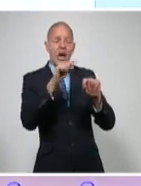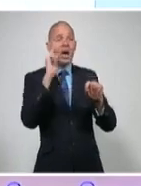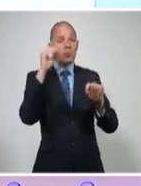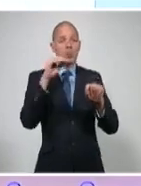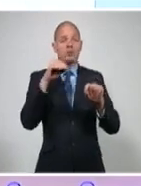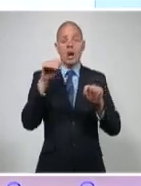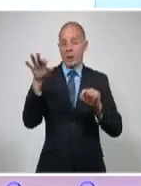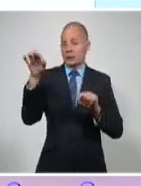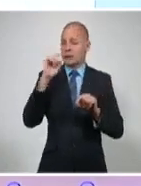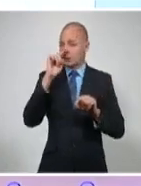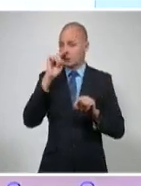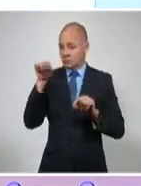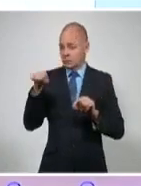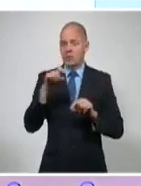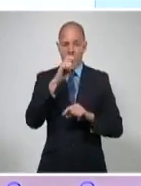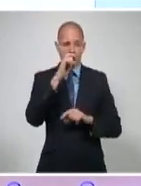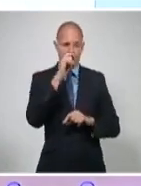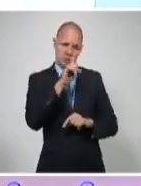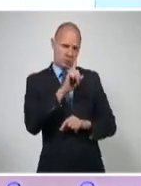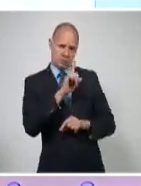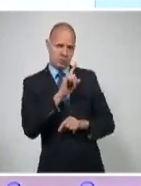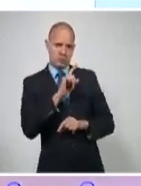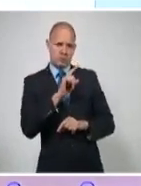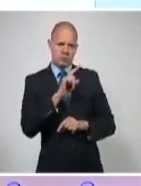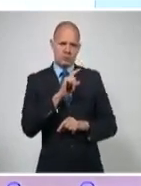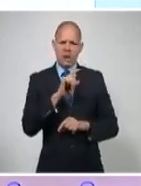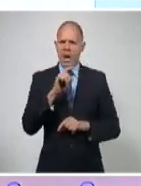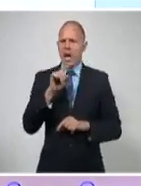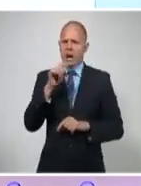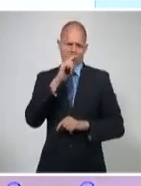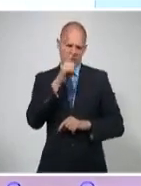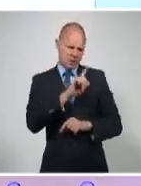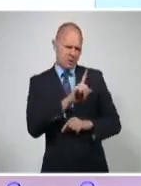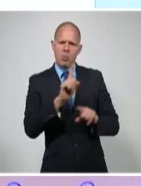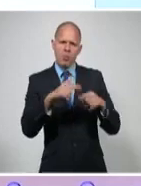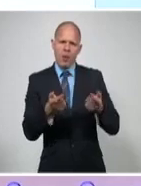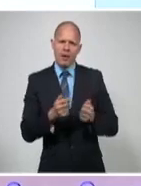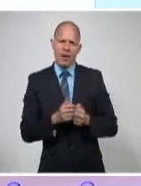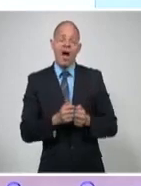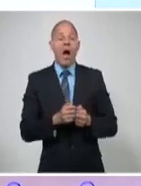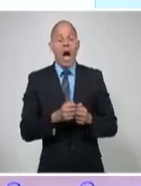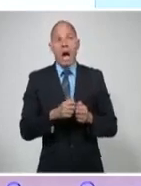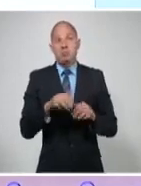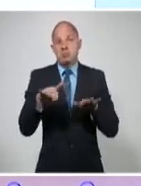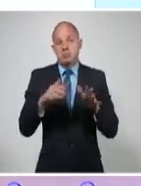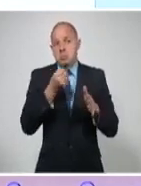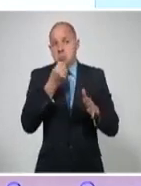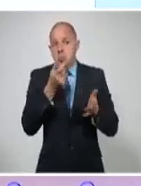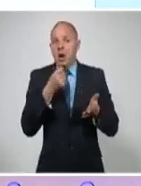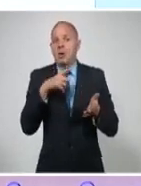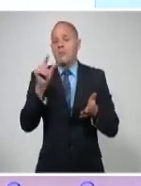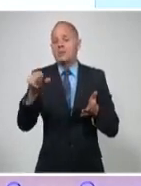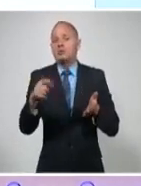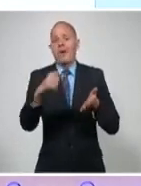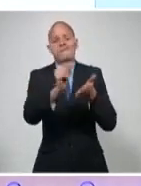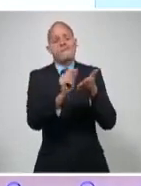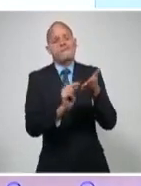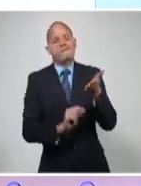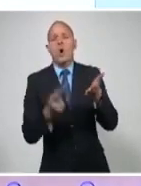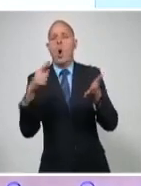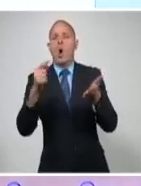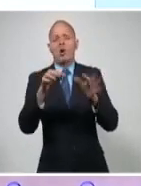sea clasificado como no apto están los daños intencionales. ¿Cuáles pueden ser los daños intencionales? Dibujos, marcas, pero